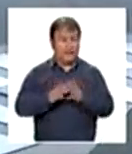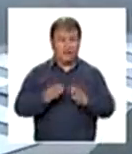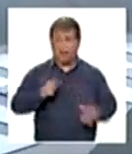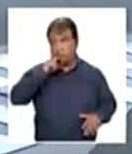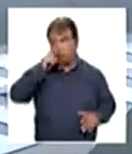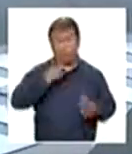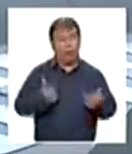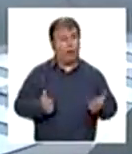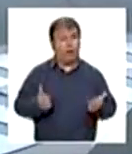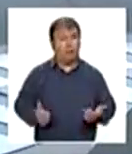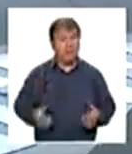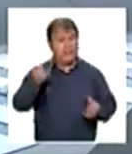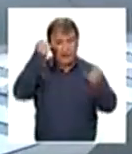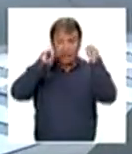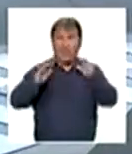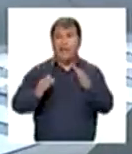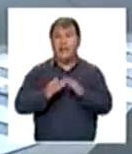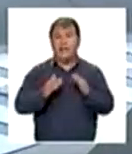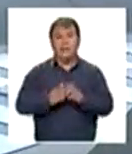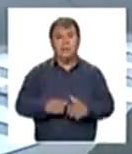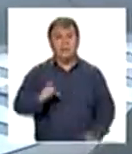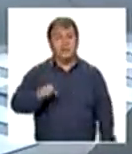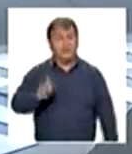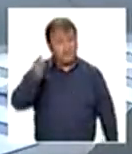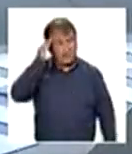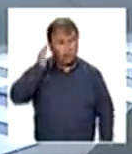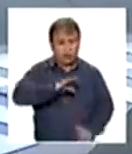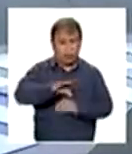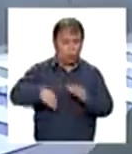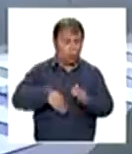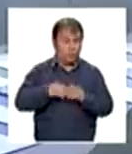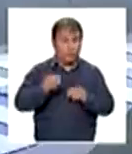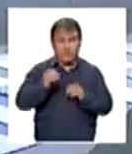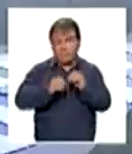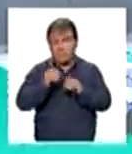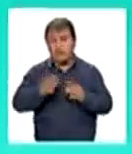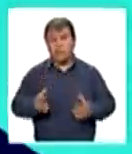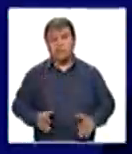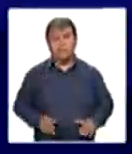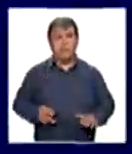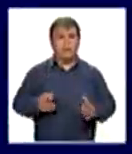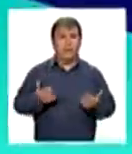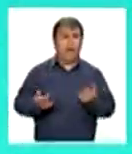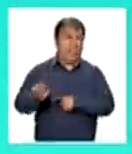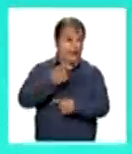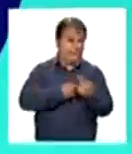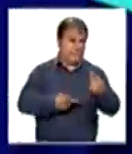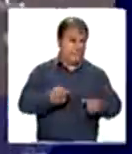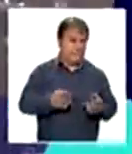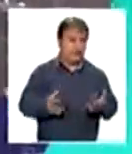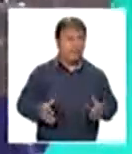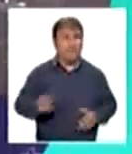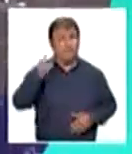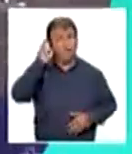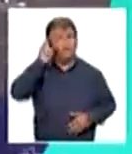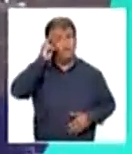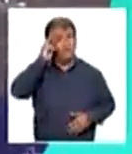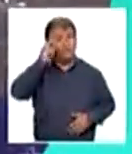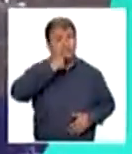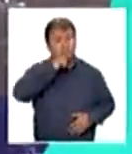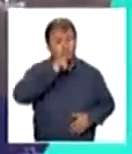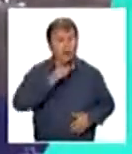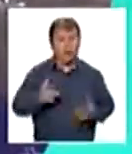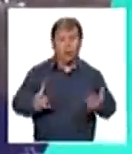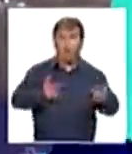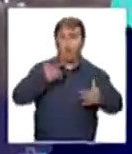para decorar su casa. La idea para la casita. Claro que sí, ya sabe todo en decoración. Nos vamos a un corte comercial. Y al volver, profesora conmueve el mundo